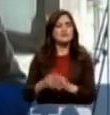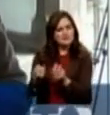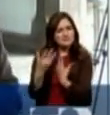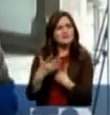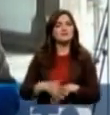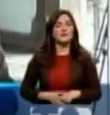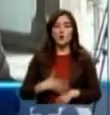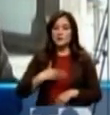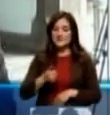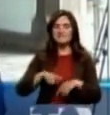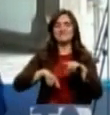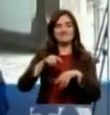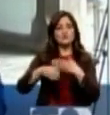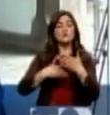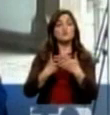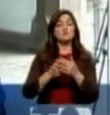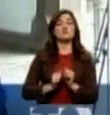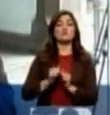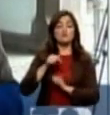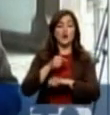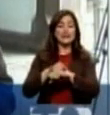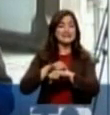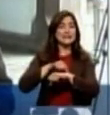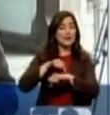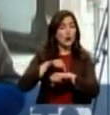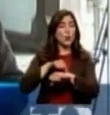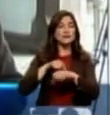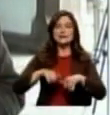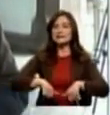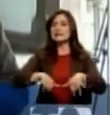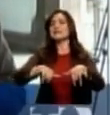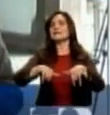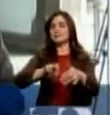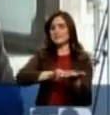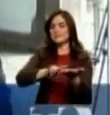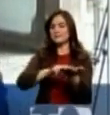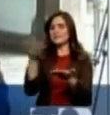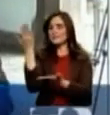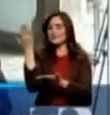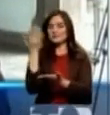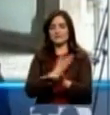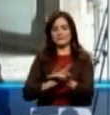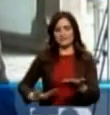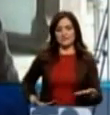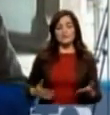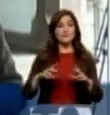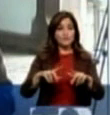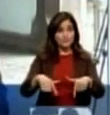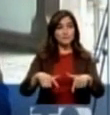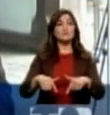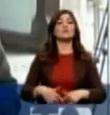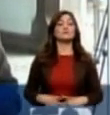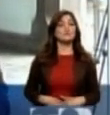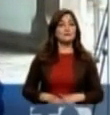¿Qué tal, Gisela? Amigos, buenas tardes. A esta hora continúa todavía la reunión entre el alcalde de la ciudad de Quito, Mauricio Rodas, con el presidente de la